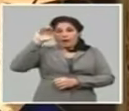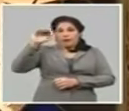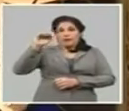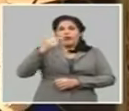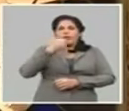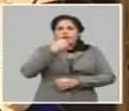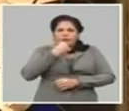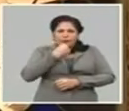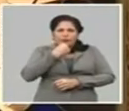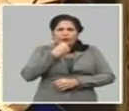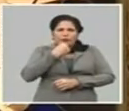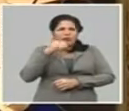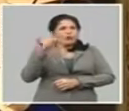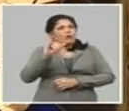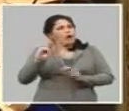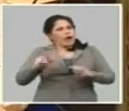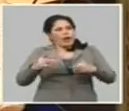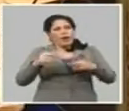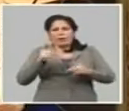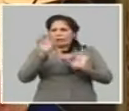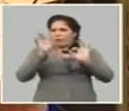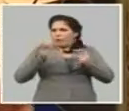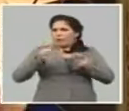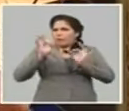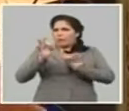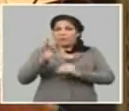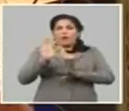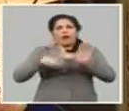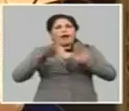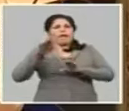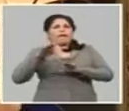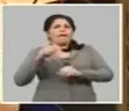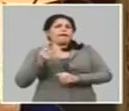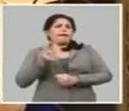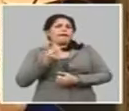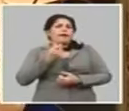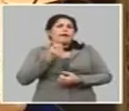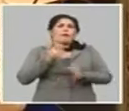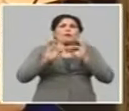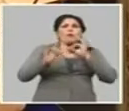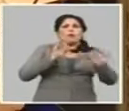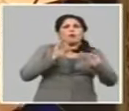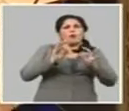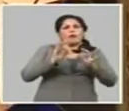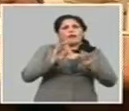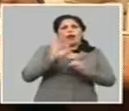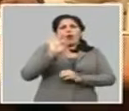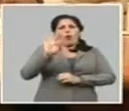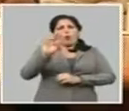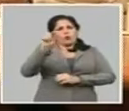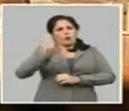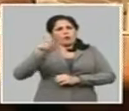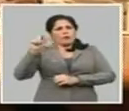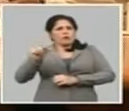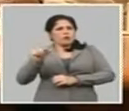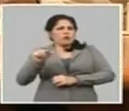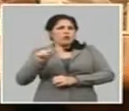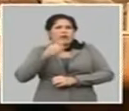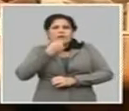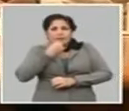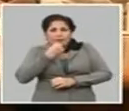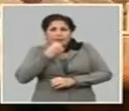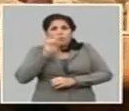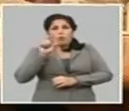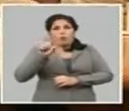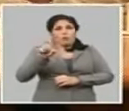mayor y eso lo hemos reiterado varias veces porque solamente a veces se queda en la protección de los últimos de los ancianos de los